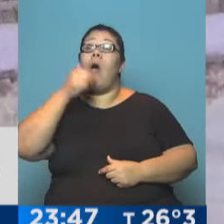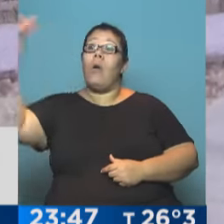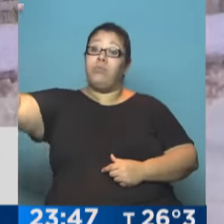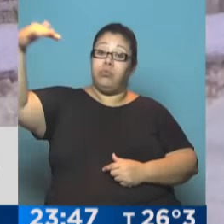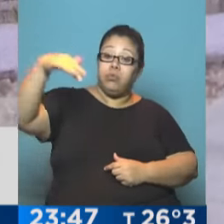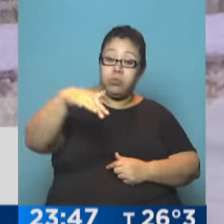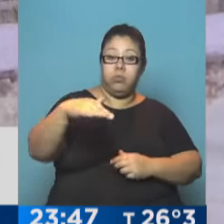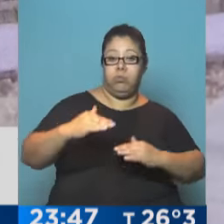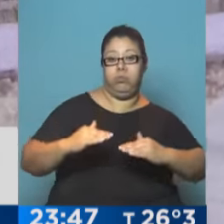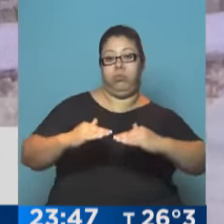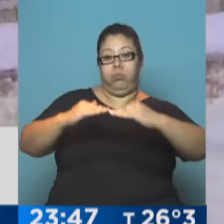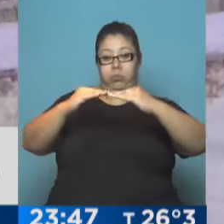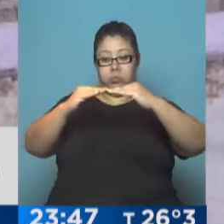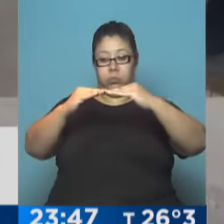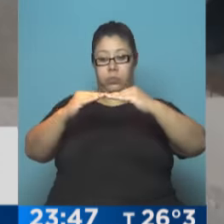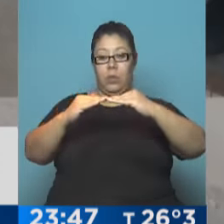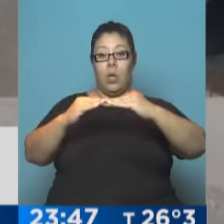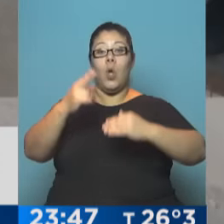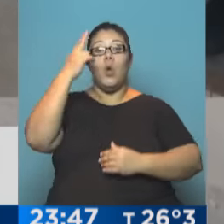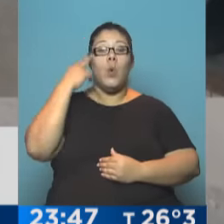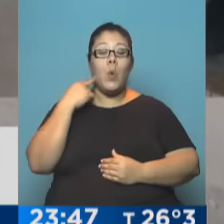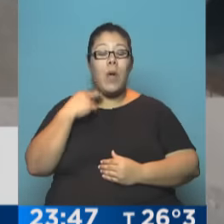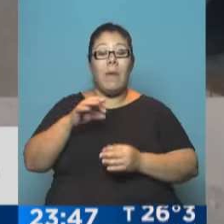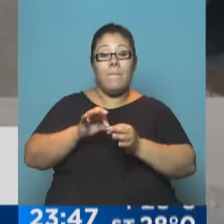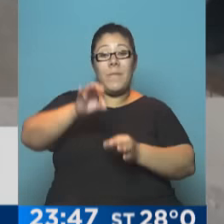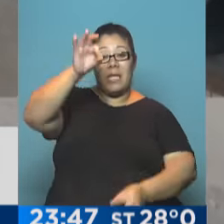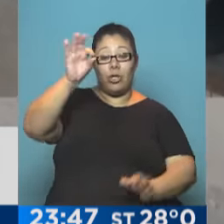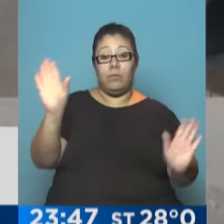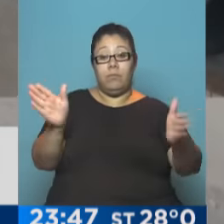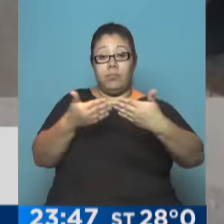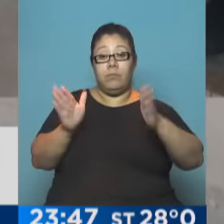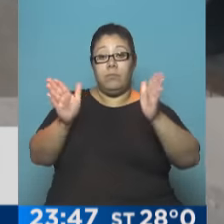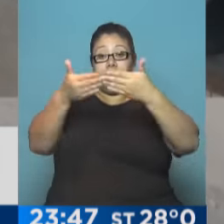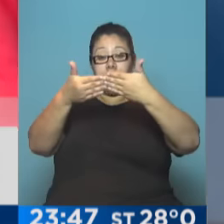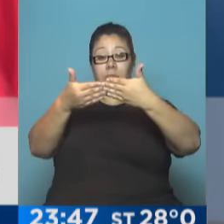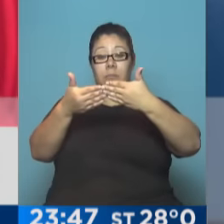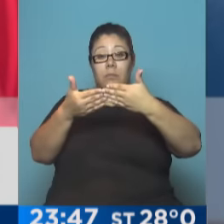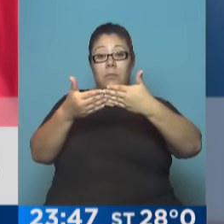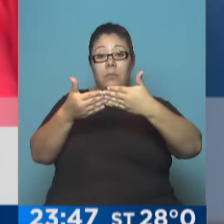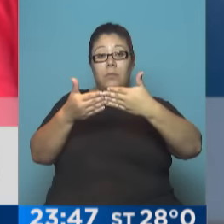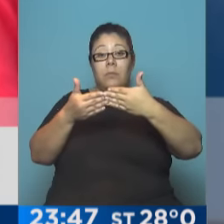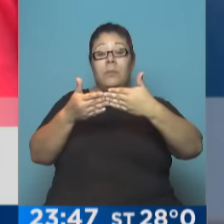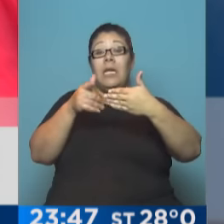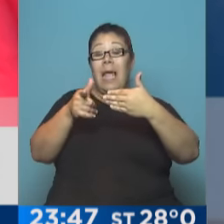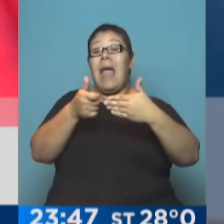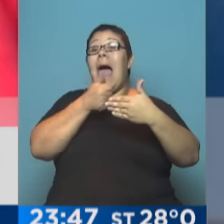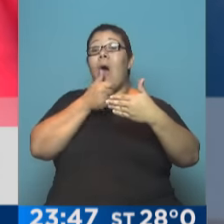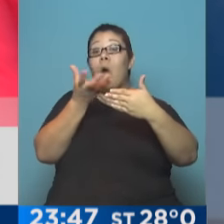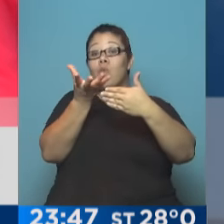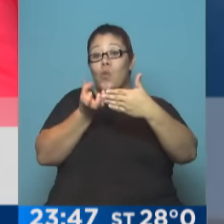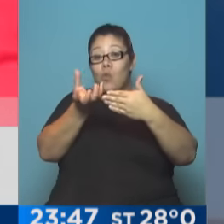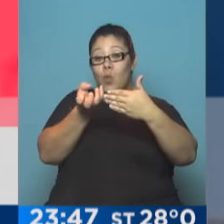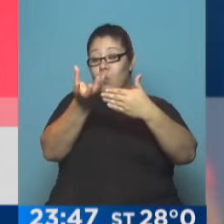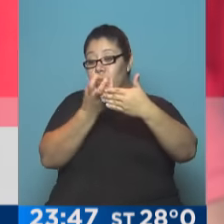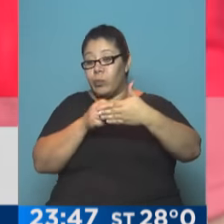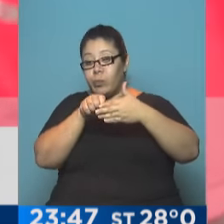las compuertas a 9 metros, empezamos a bombear lo que viene del agua a la ciudad, que se llama el Arroyo Concordia, que muchas veces es mucho el caudal